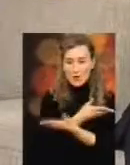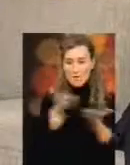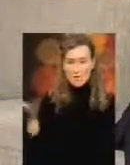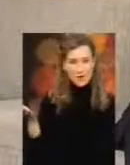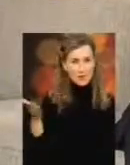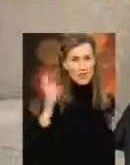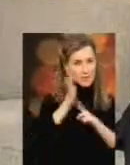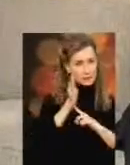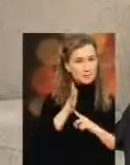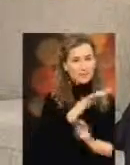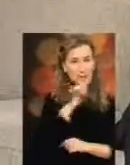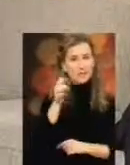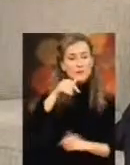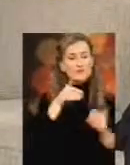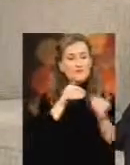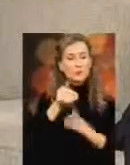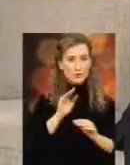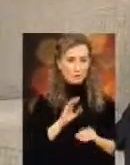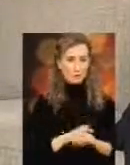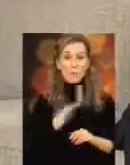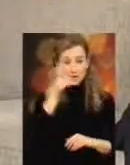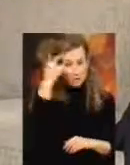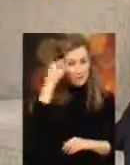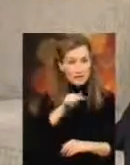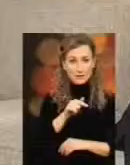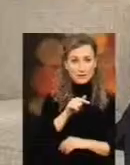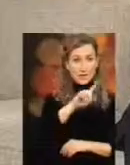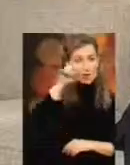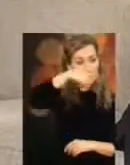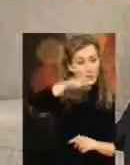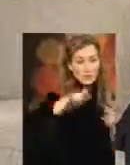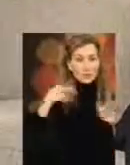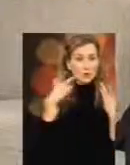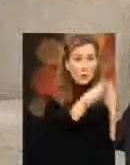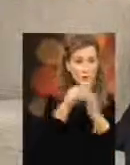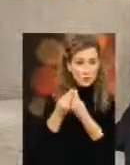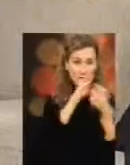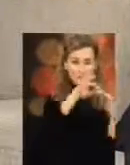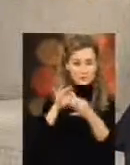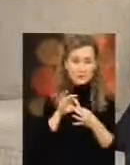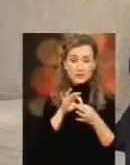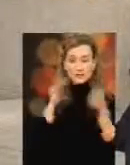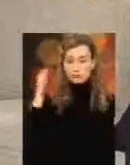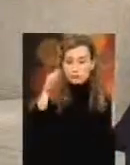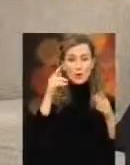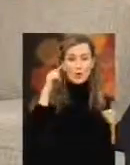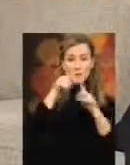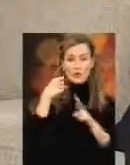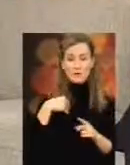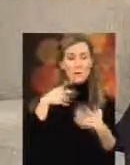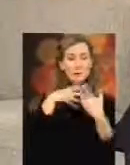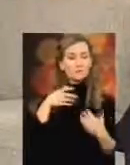fe y confianza en Castilla-La Mancha y en su futuro porque sé que todos juntos, trabajando y empujando en la misma